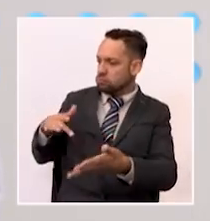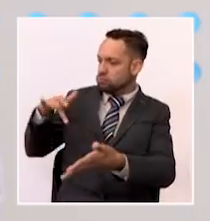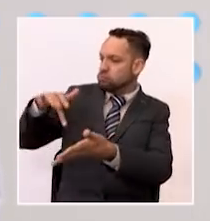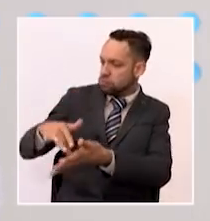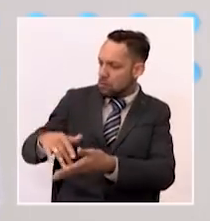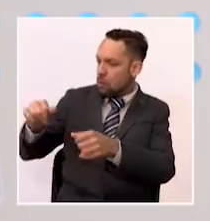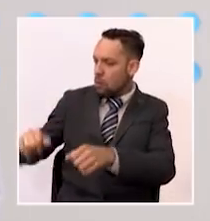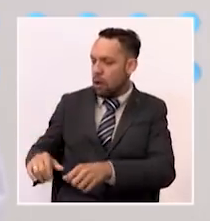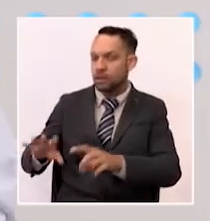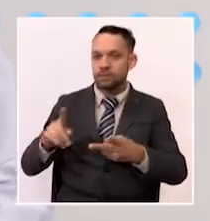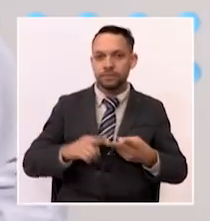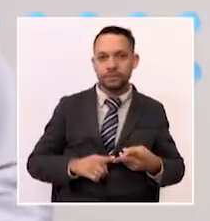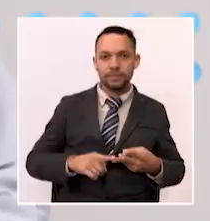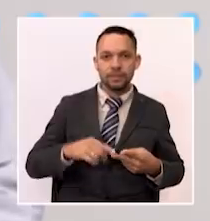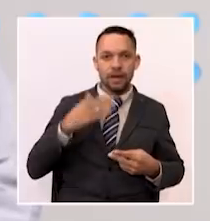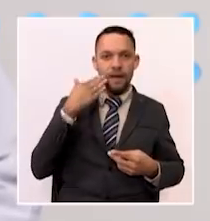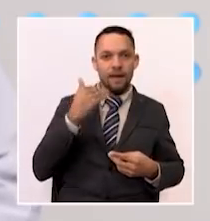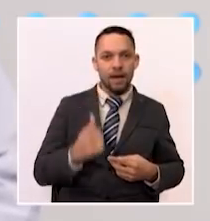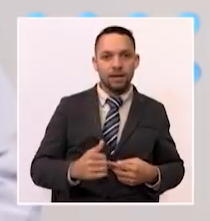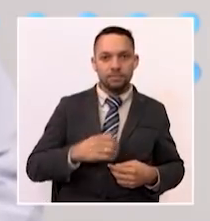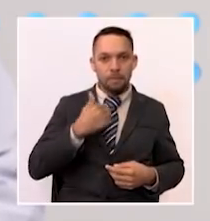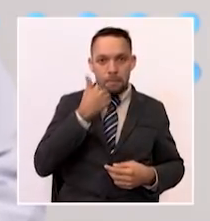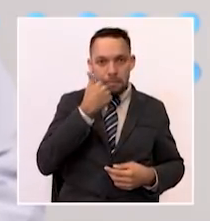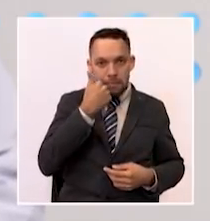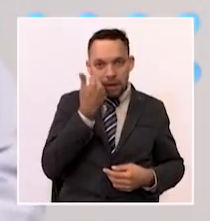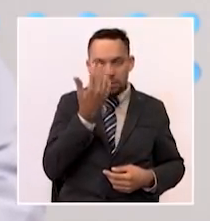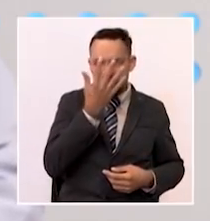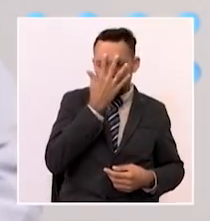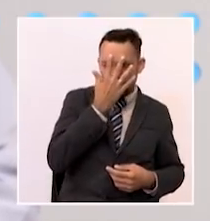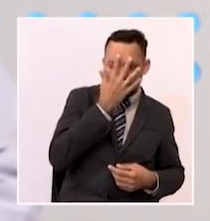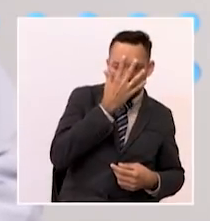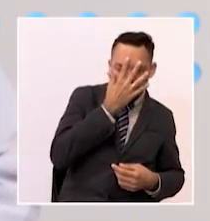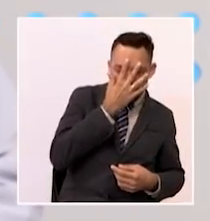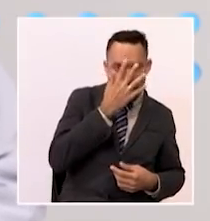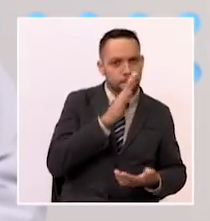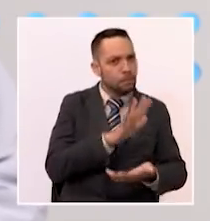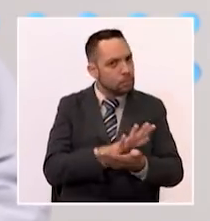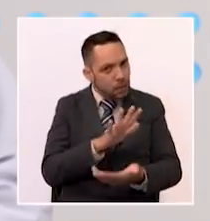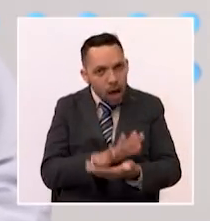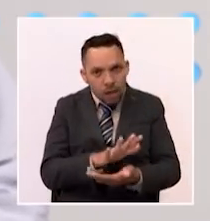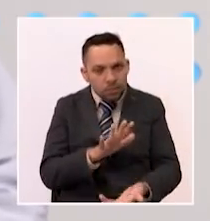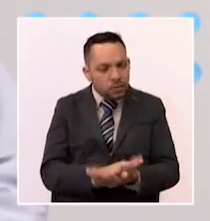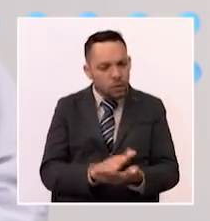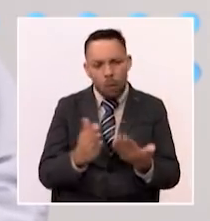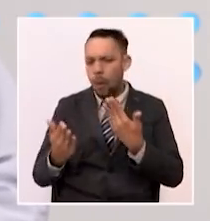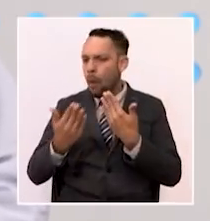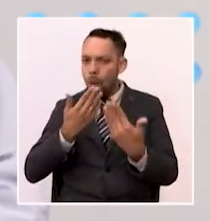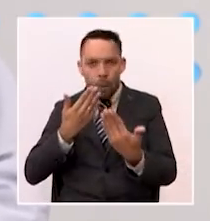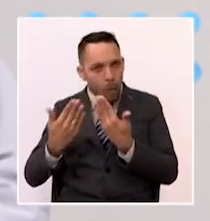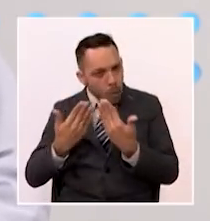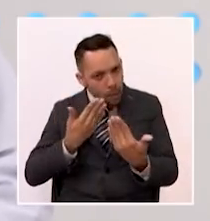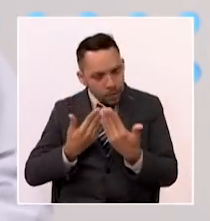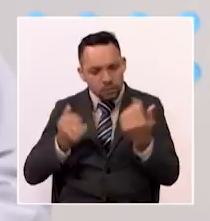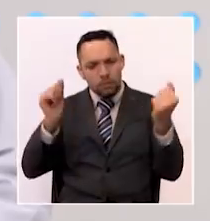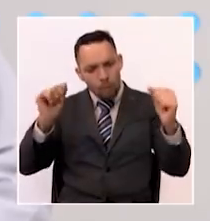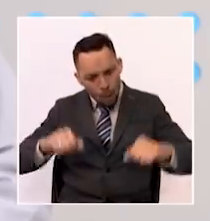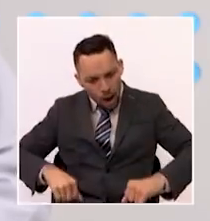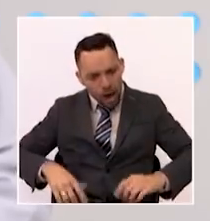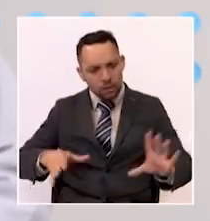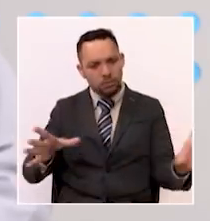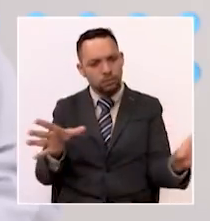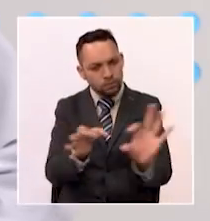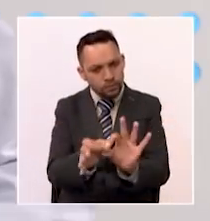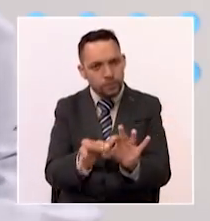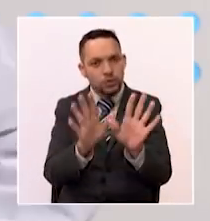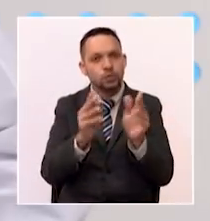Las señoras que tienen pena, que nos escribieron a través de Facebook Live, realmente hacerlo con confianza y realmente por su bien, por